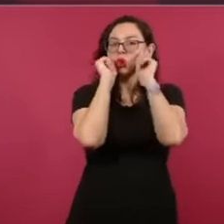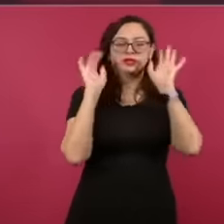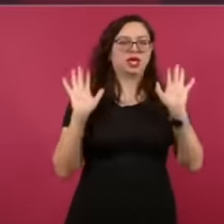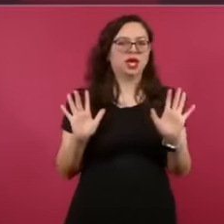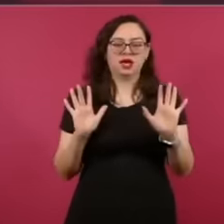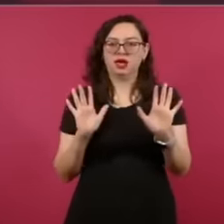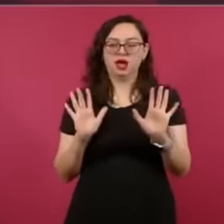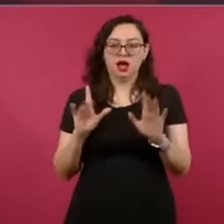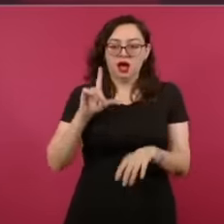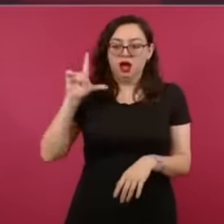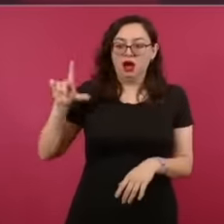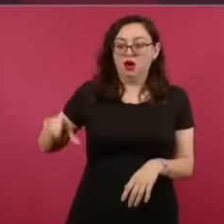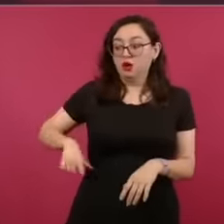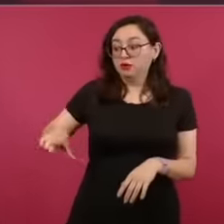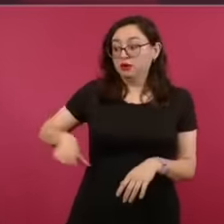que se